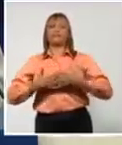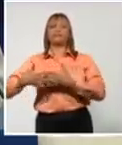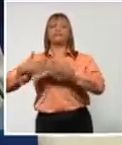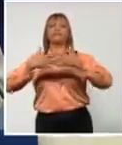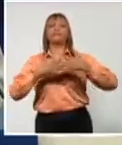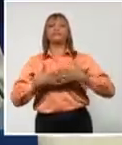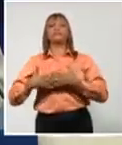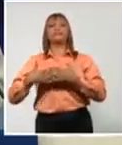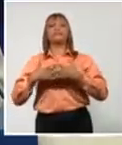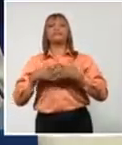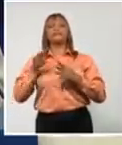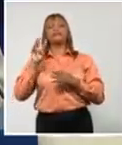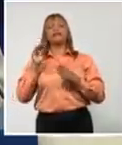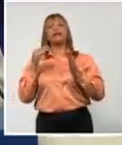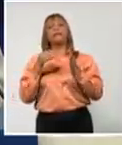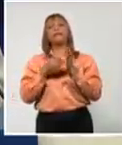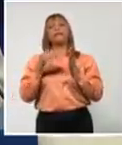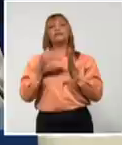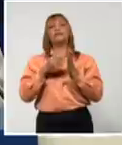con